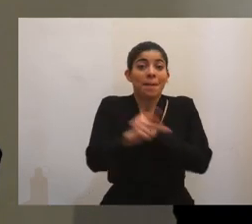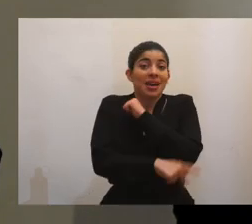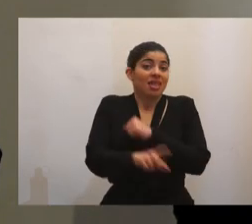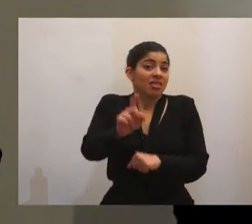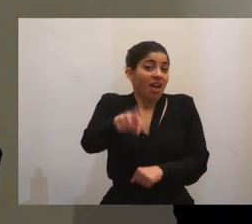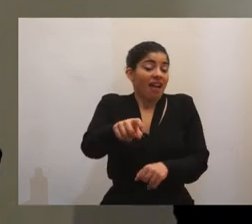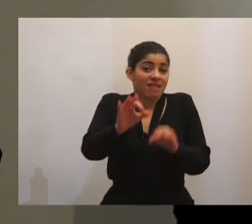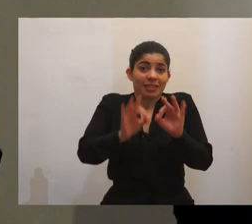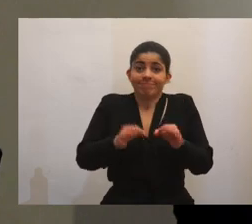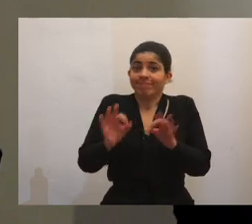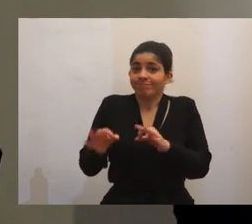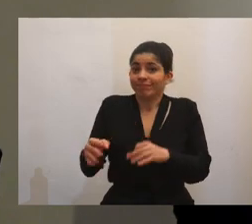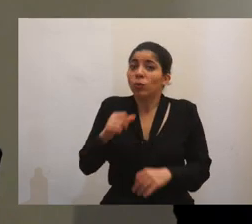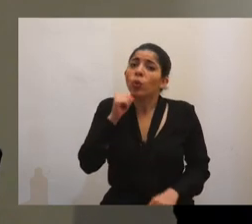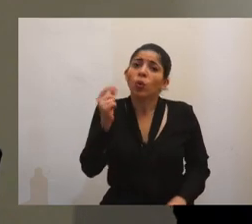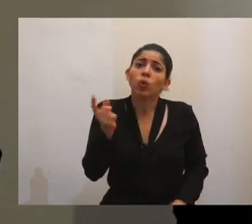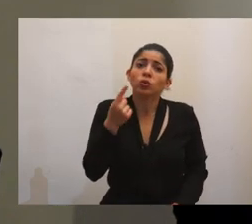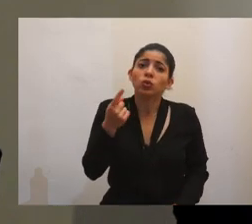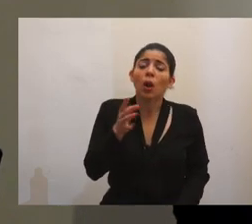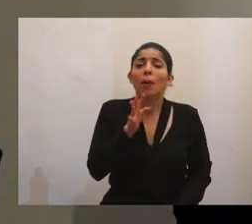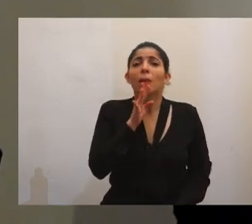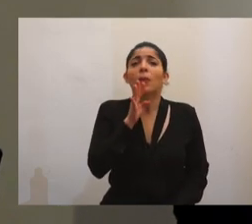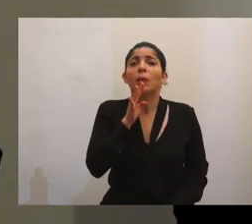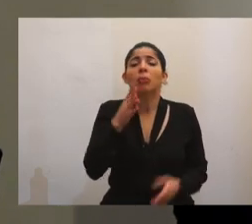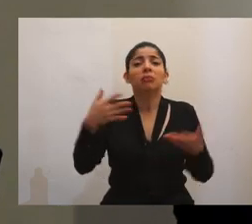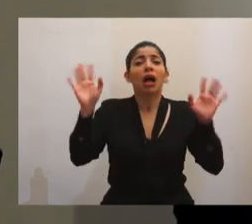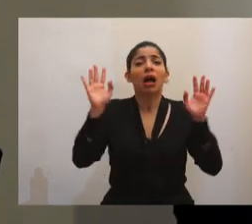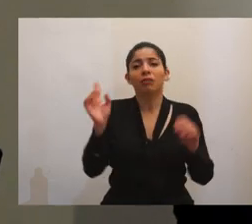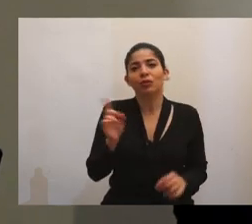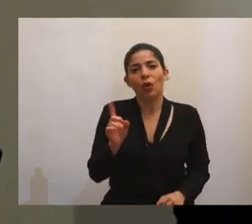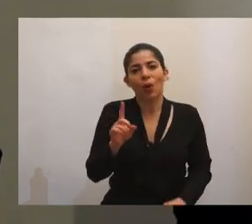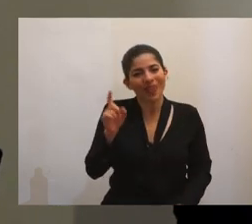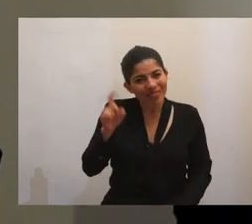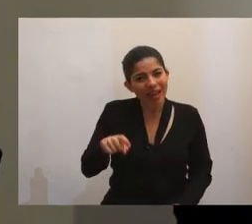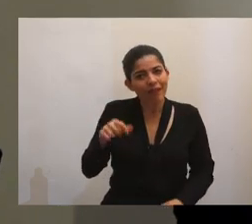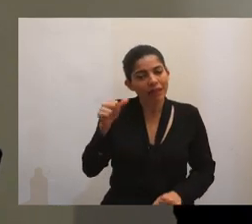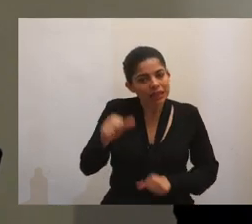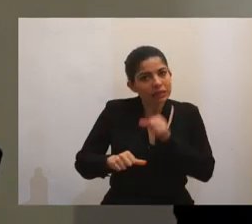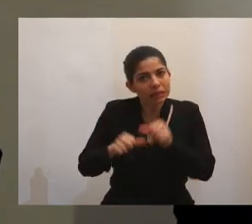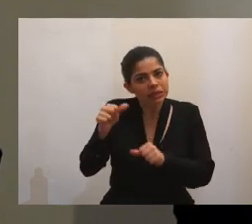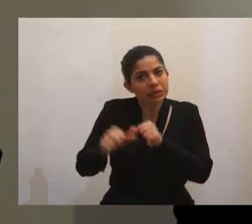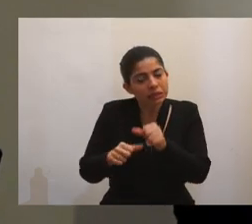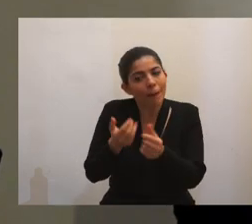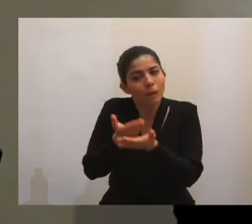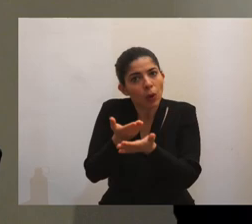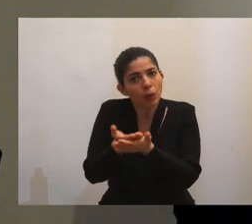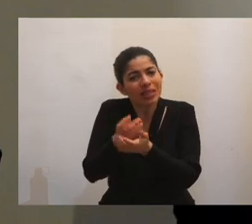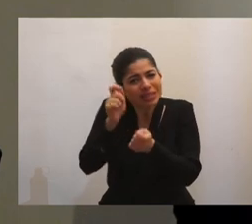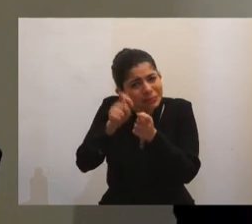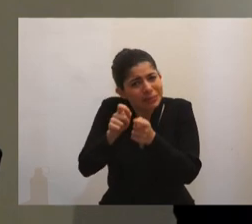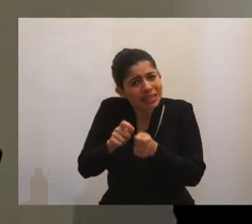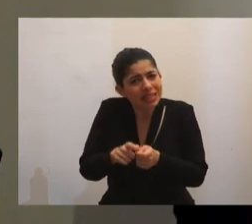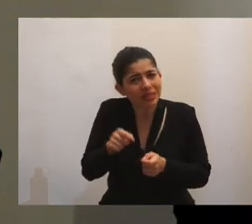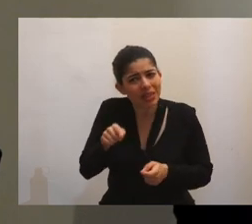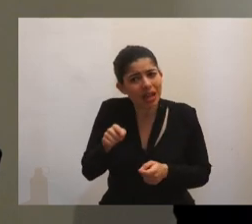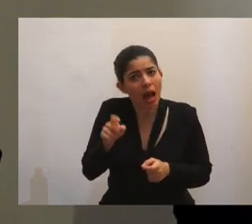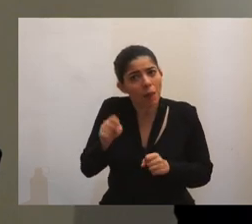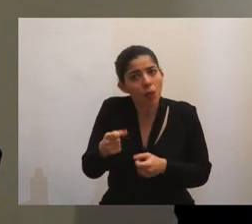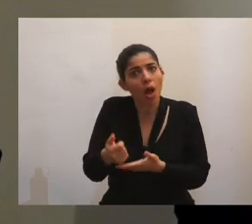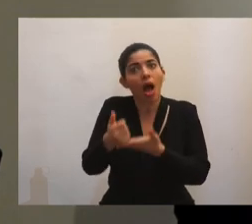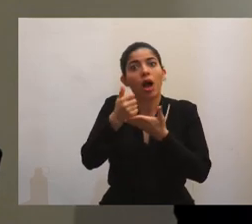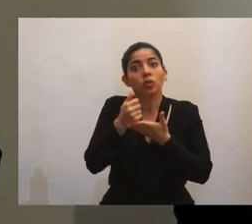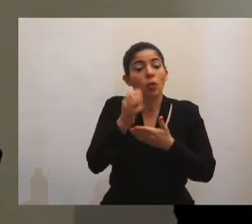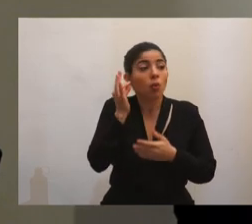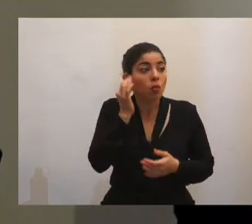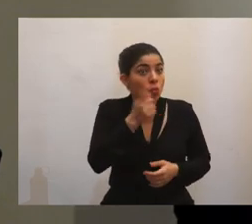tomar decisiones y no solamente discursos, tiene que avanzar con propuestas concretas que le permitan a las